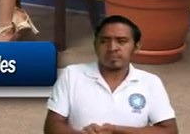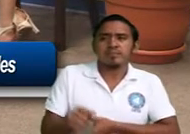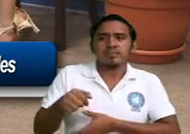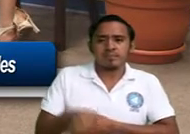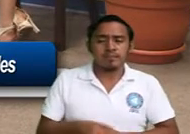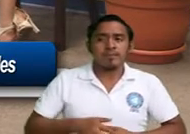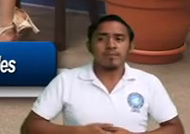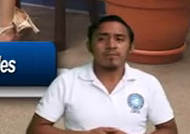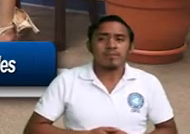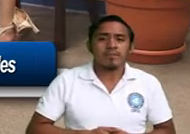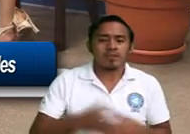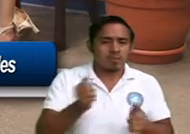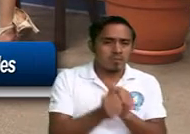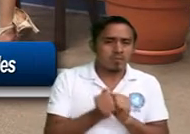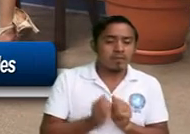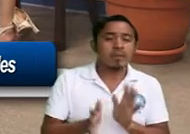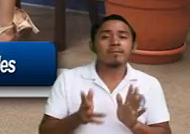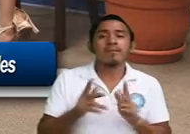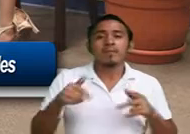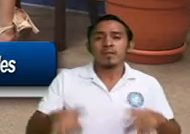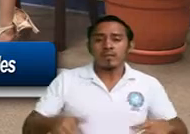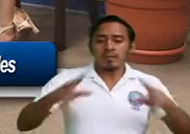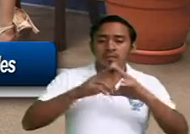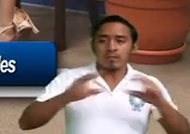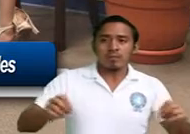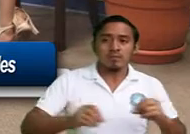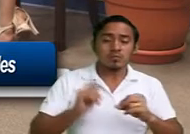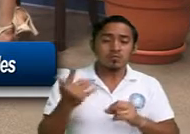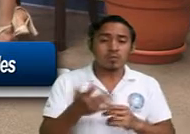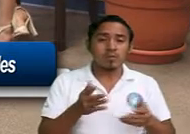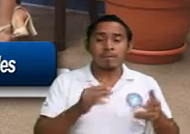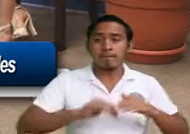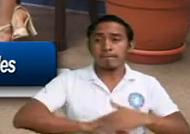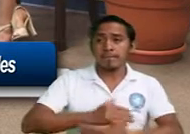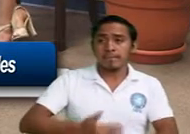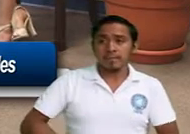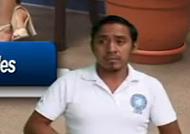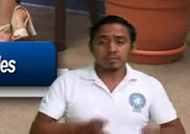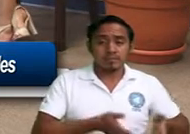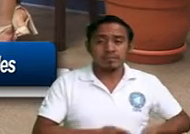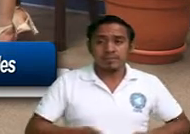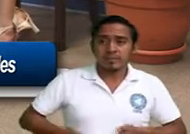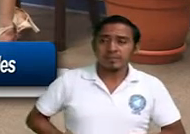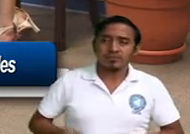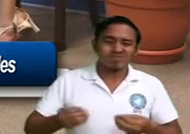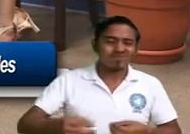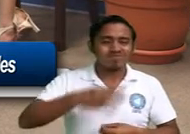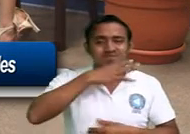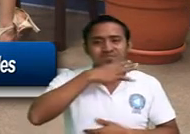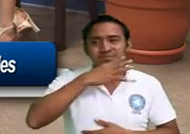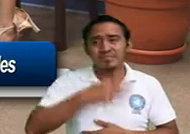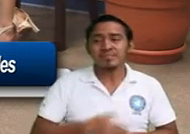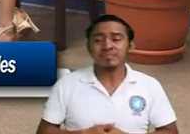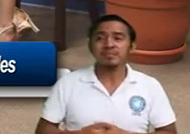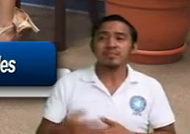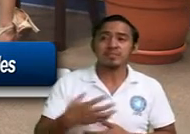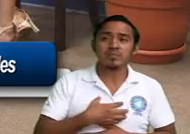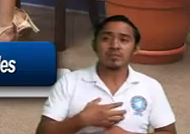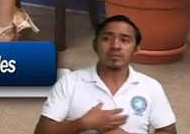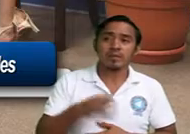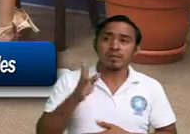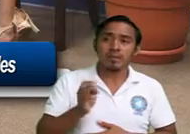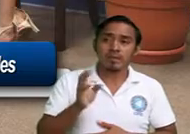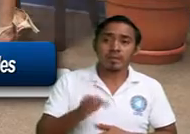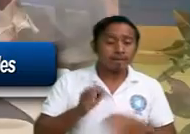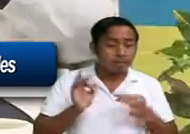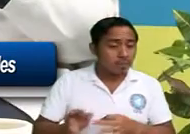Nosotros como hospital de referencia, la mayoría de los embarazos gemelares que tenemos son embarazos complicados, en los que quizás las reservas de los bebitos no